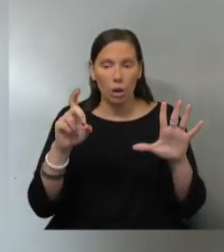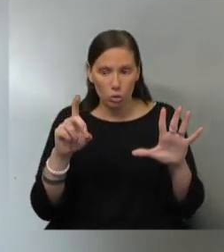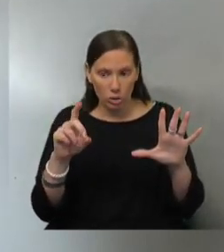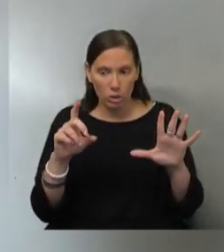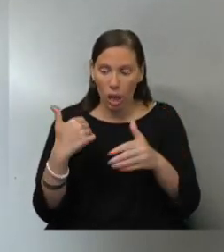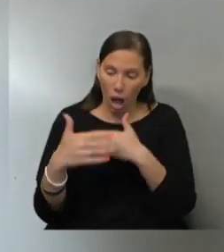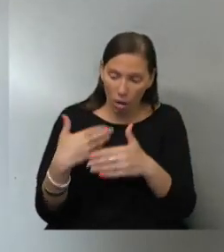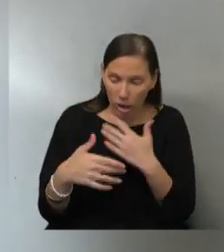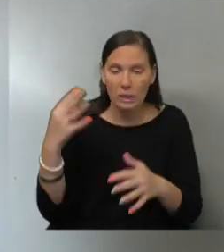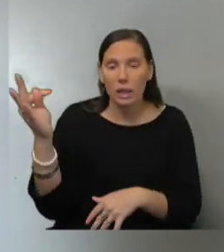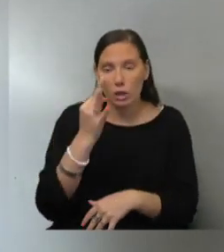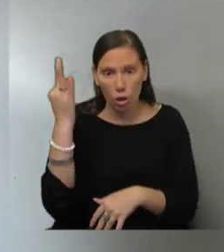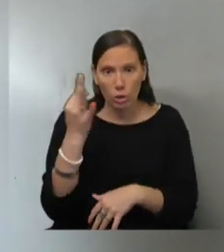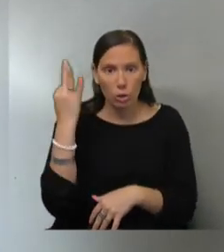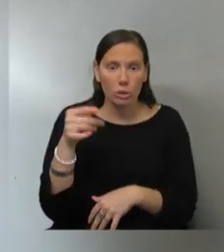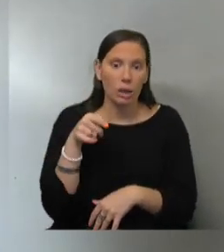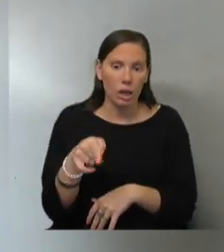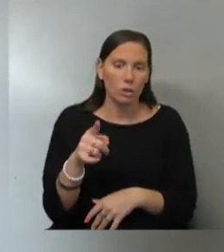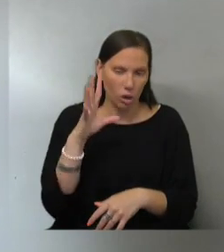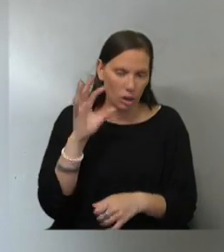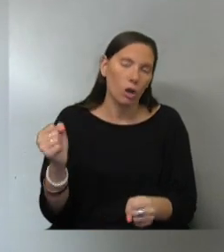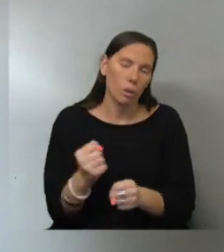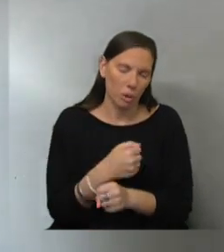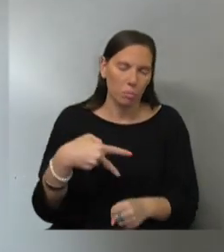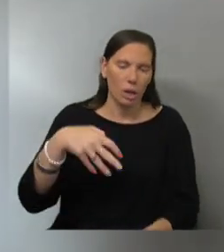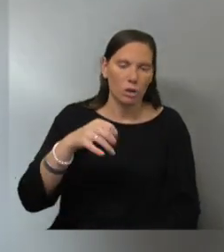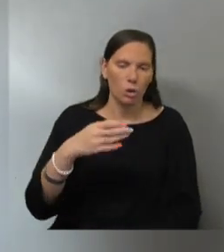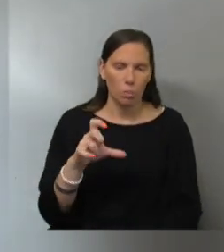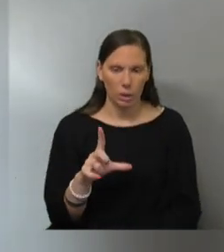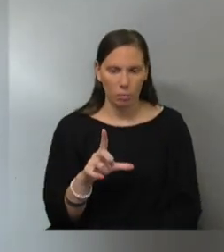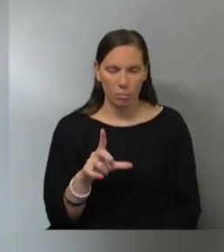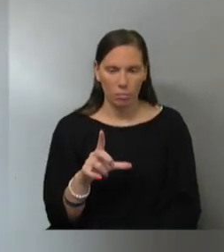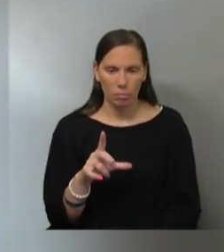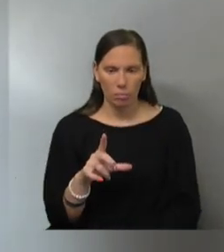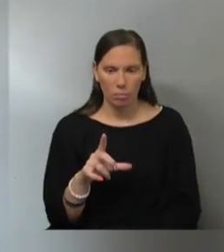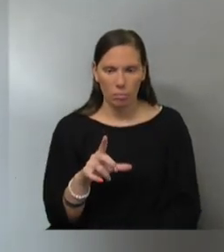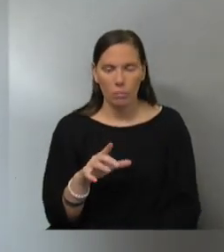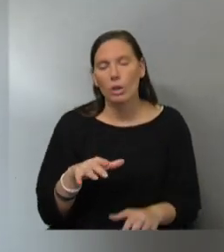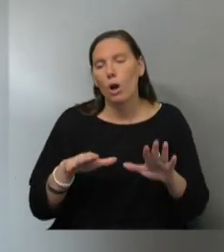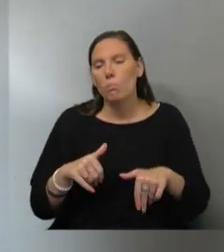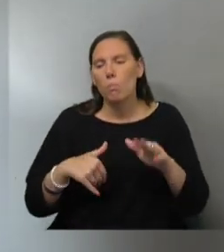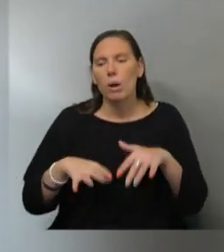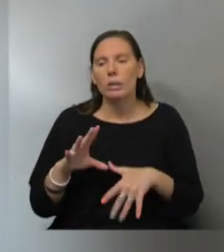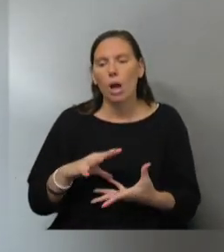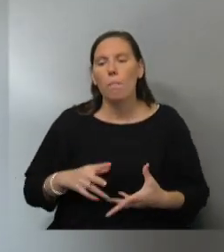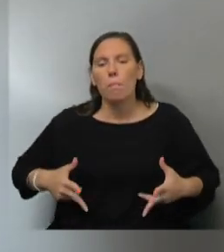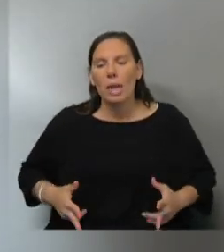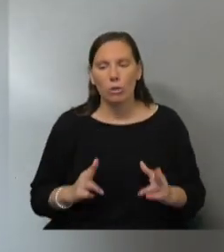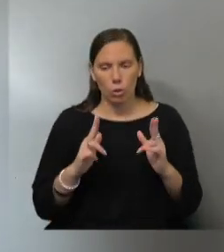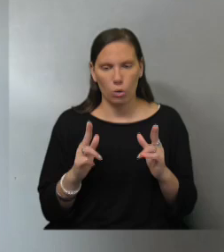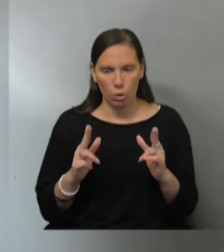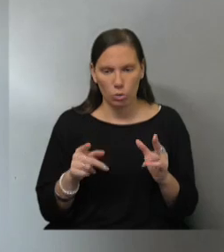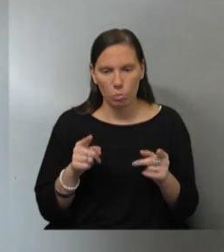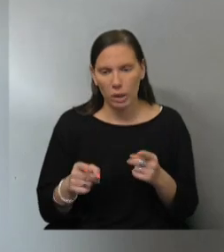gran avance teórico y esto creo que es lo que premia el Nobel eh sobre todo en los métodos para que